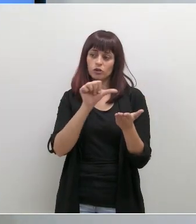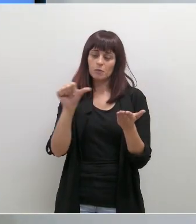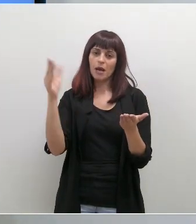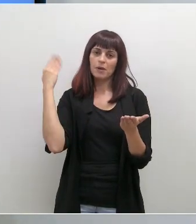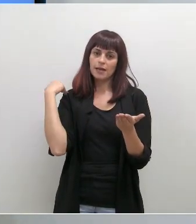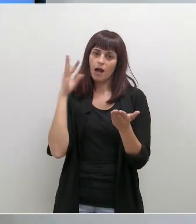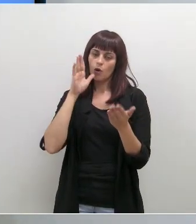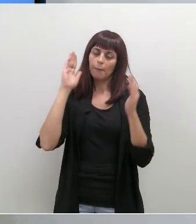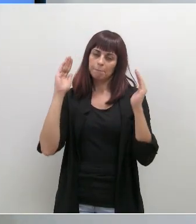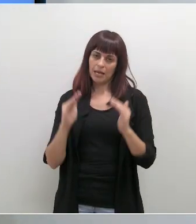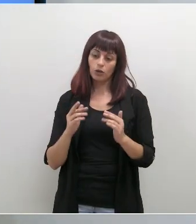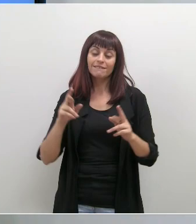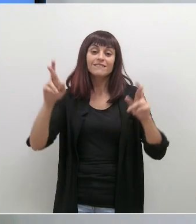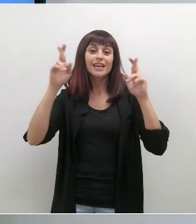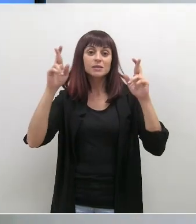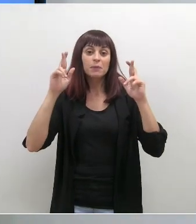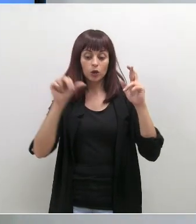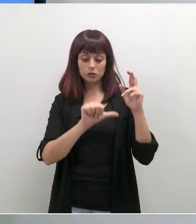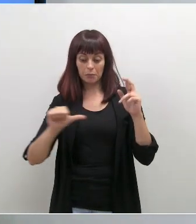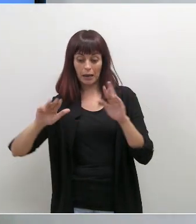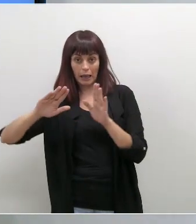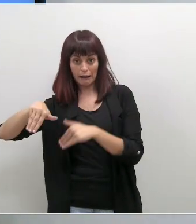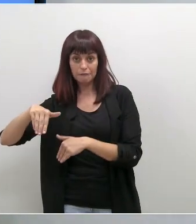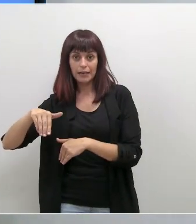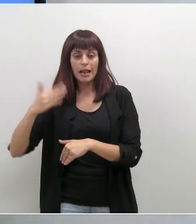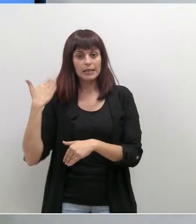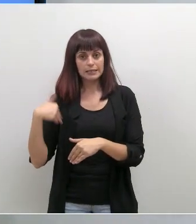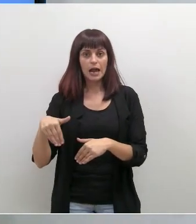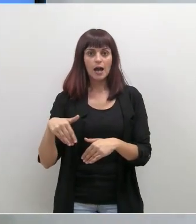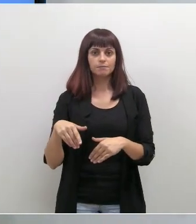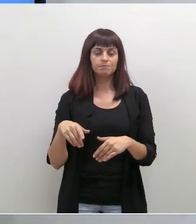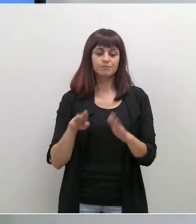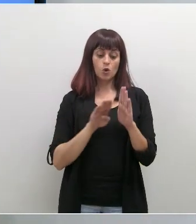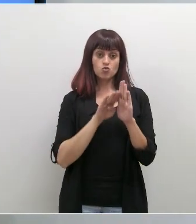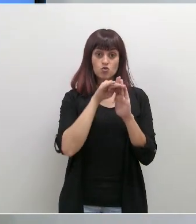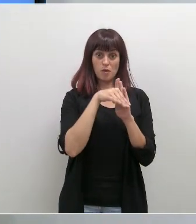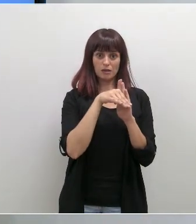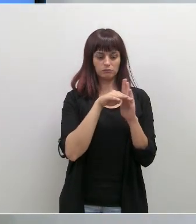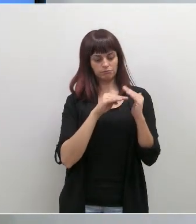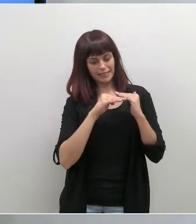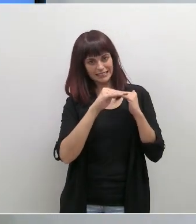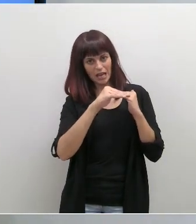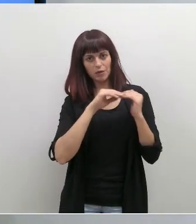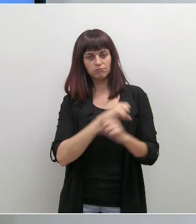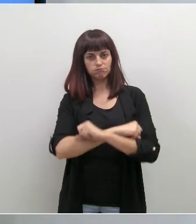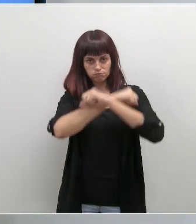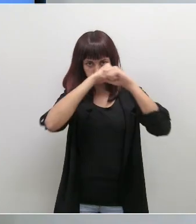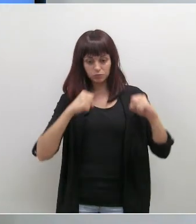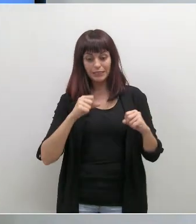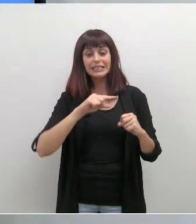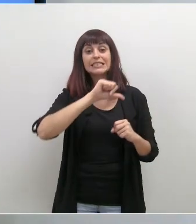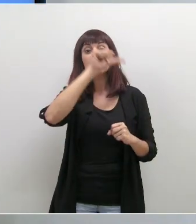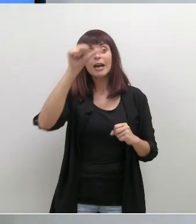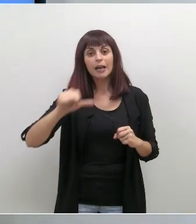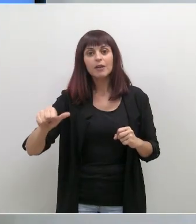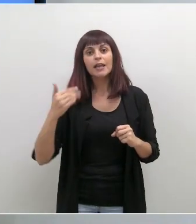Yo espero que a final de la semana ya se consolide este aplanamiento de la curva y la semana que viene ya podamos ver un descenso en la